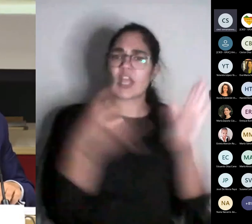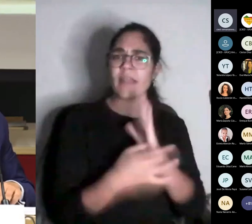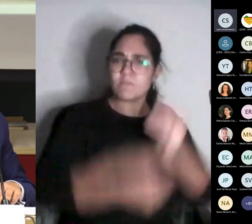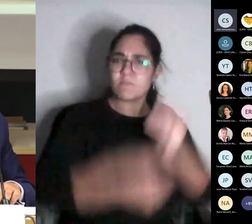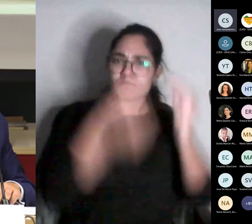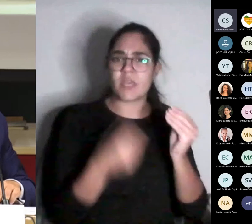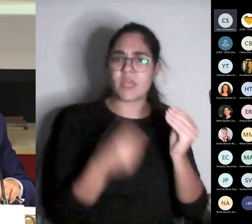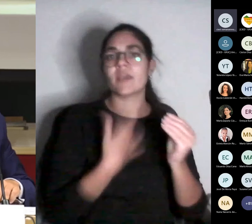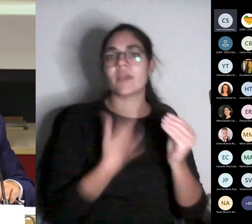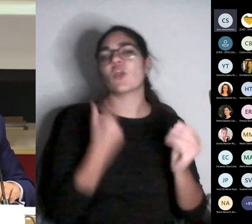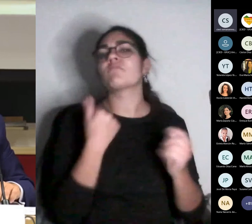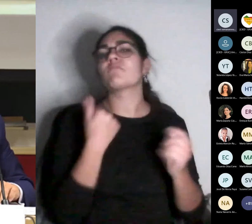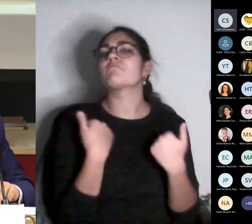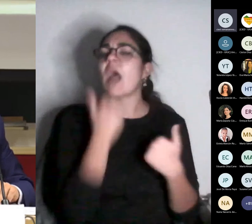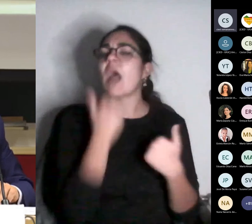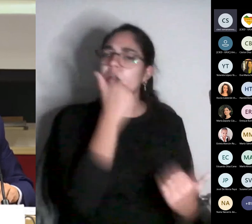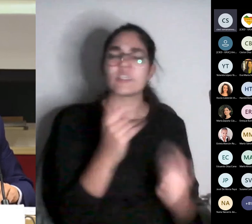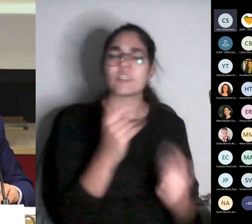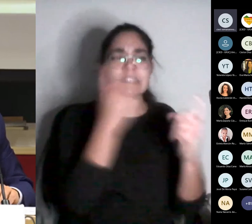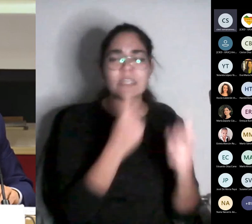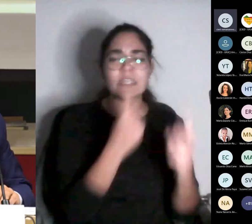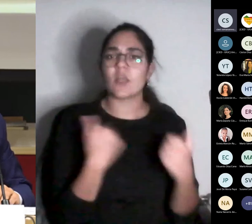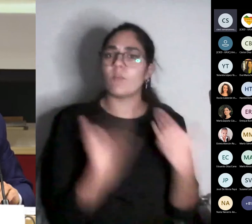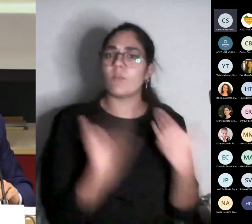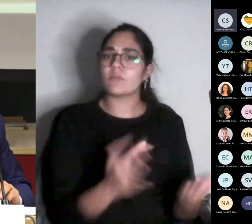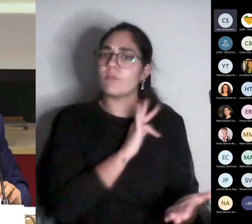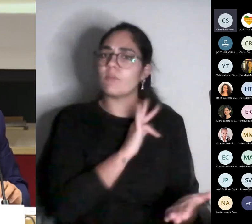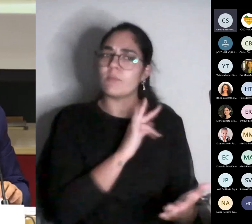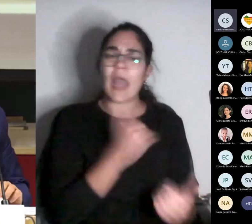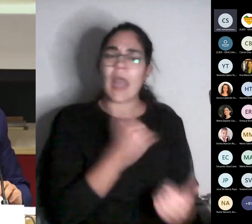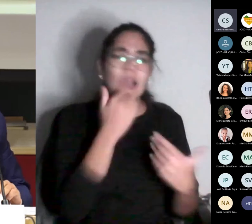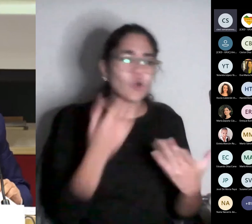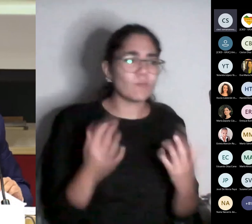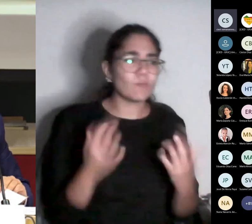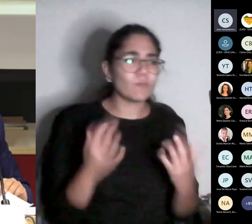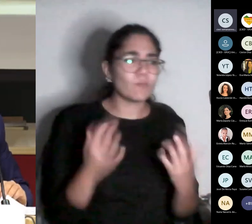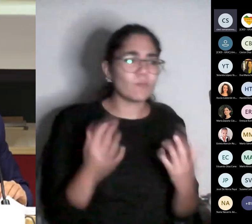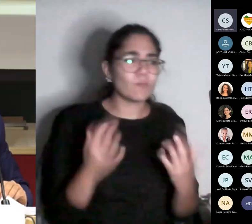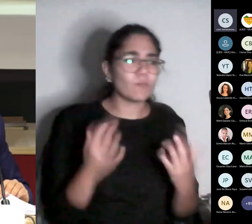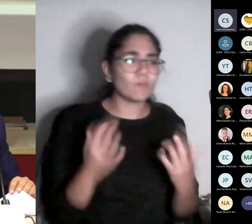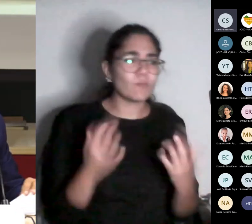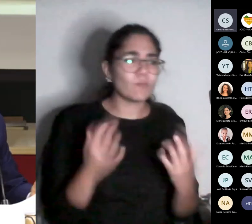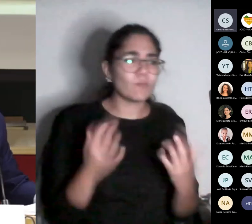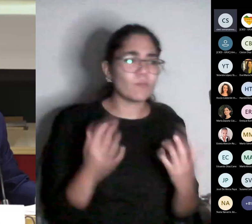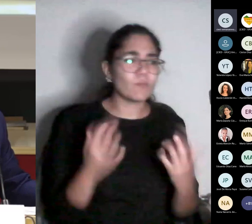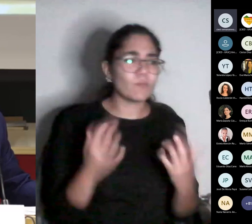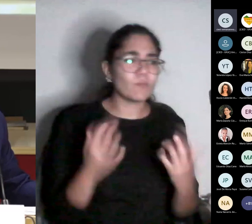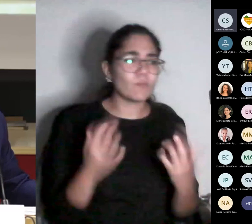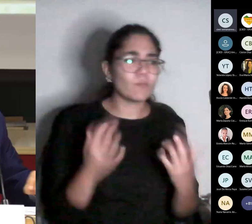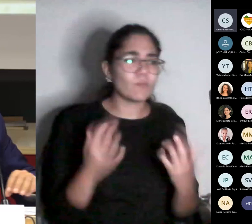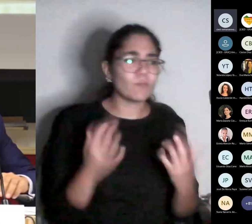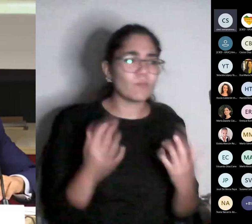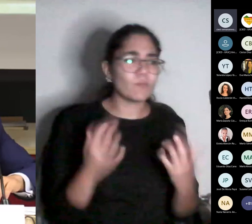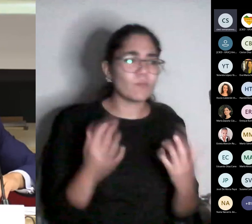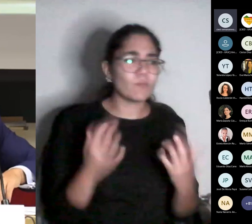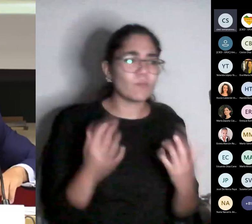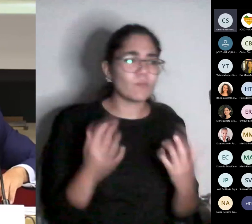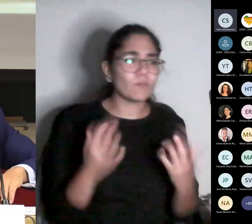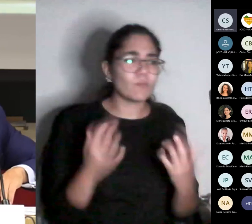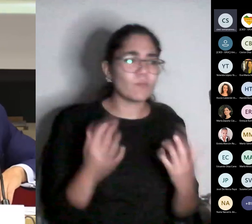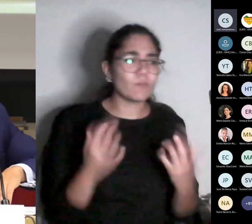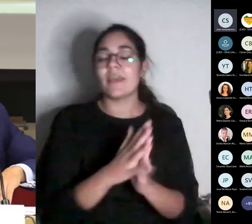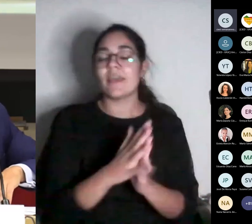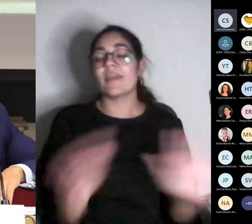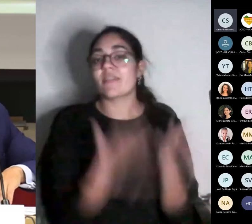que seamos una buena universidad. Ambas deben tener el mismo incentivo económico. Y en ello estamos trabajando